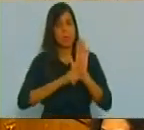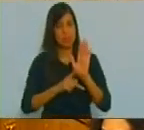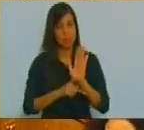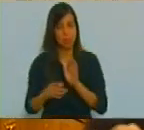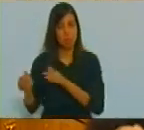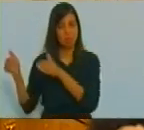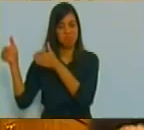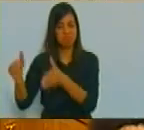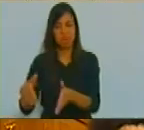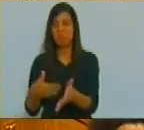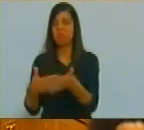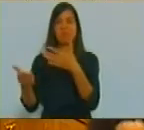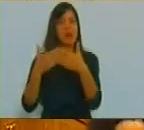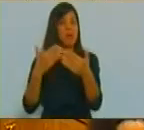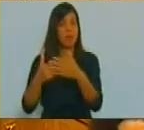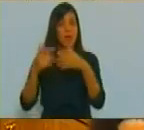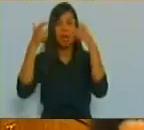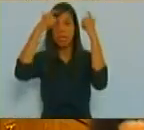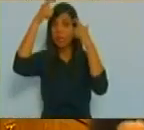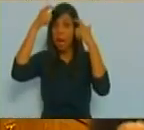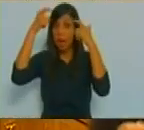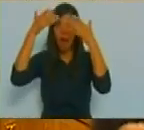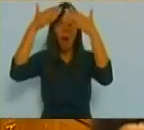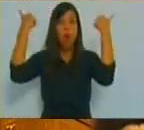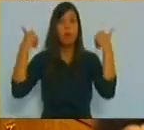nunca gracias